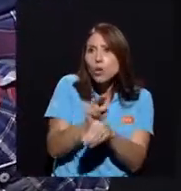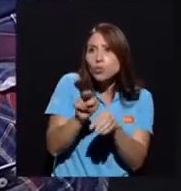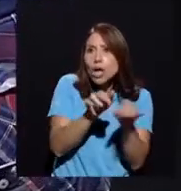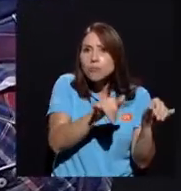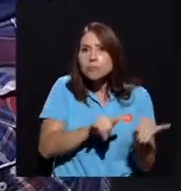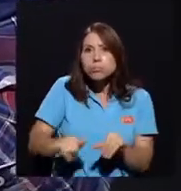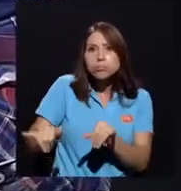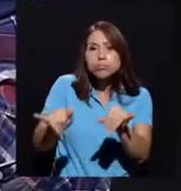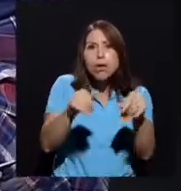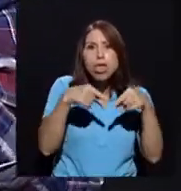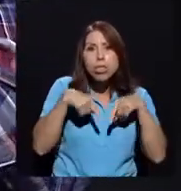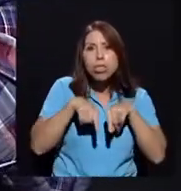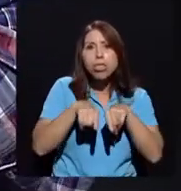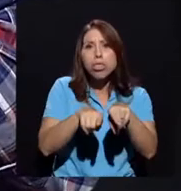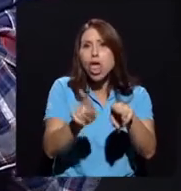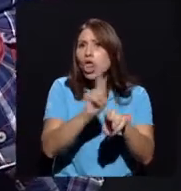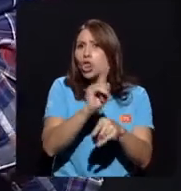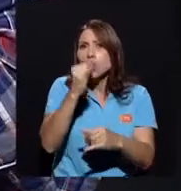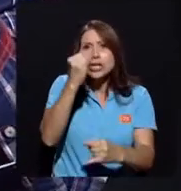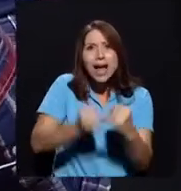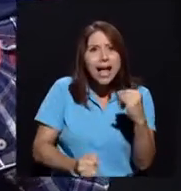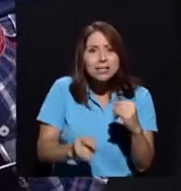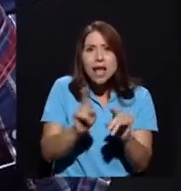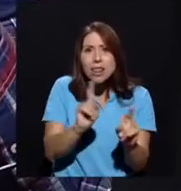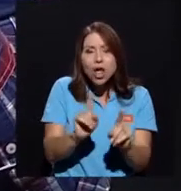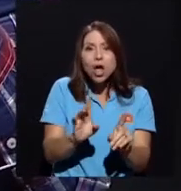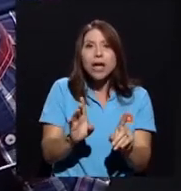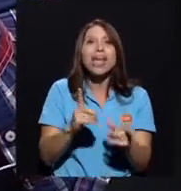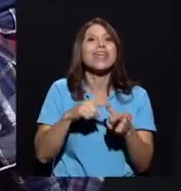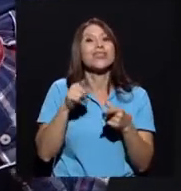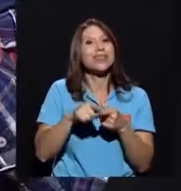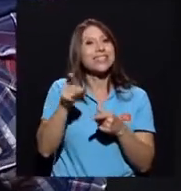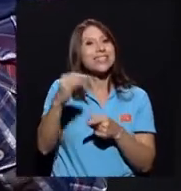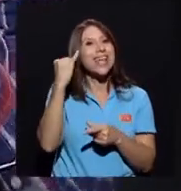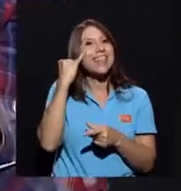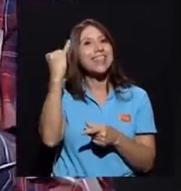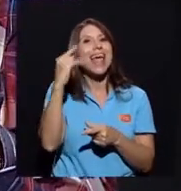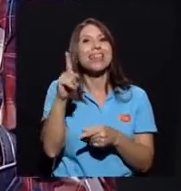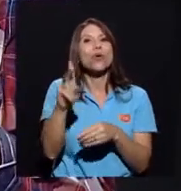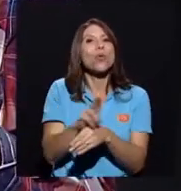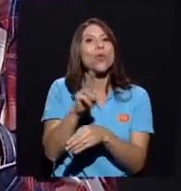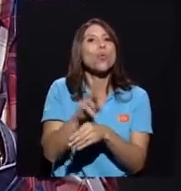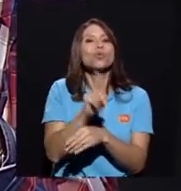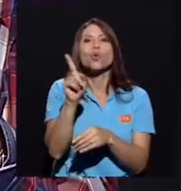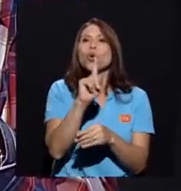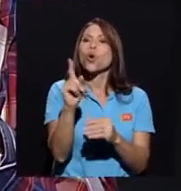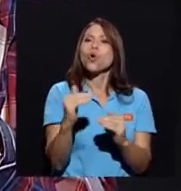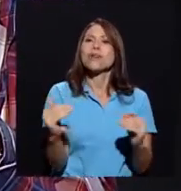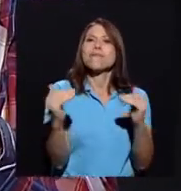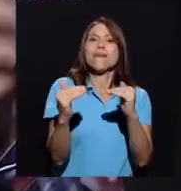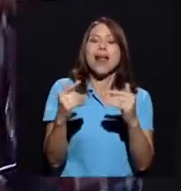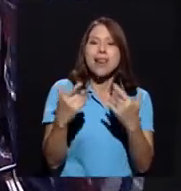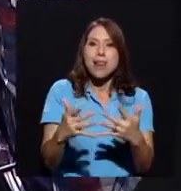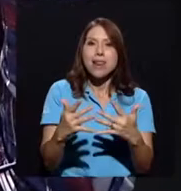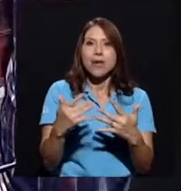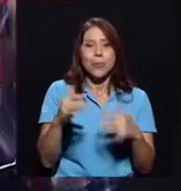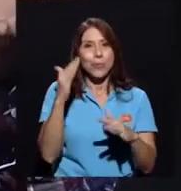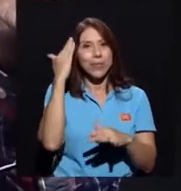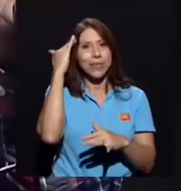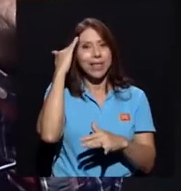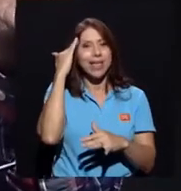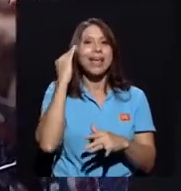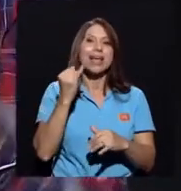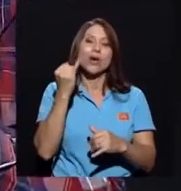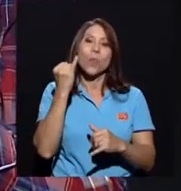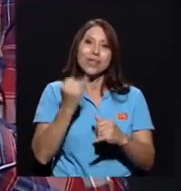no tiene un costo adicional entonces ahí hay un consumo no rival tan típica del conocimiento es lo que nos cierra como